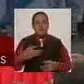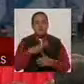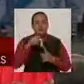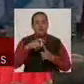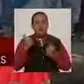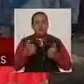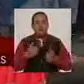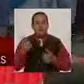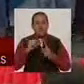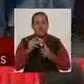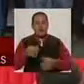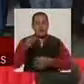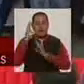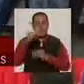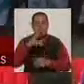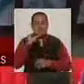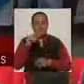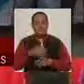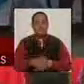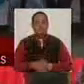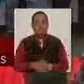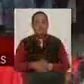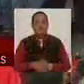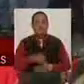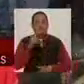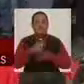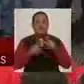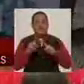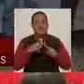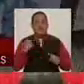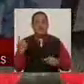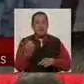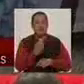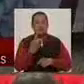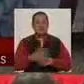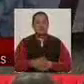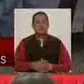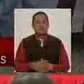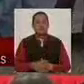la República, Ollanta Humala Tasso. Queridos compatriotas,